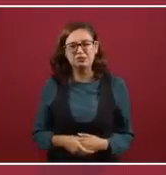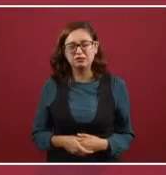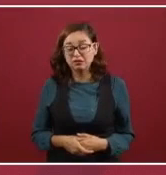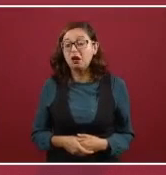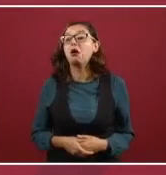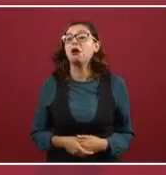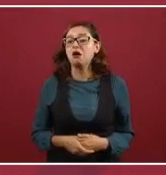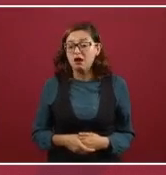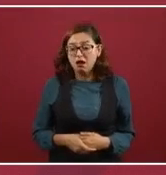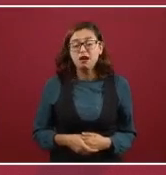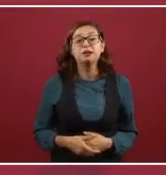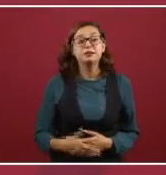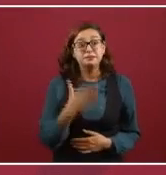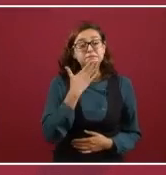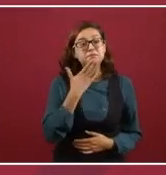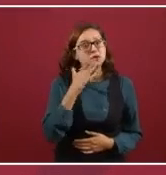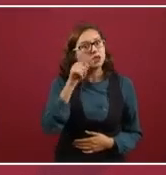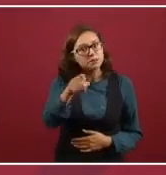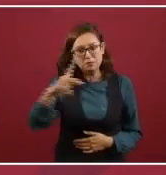porque si no,